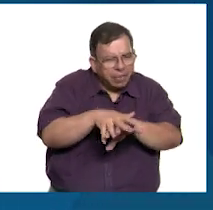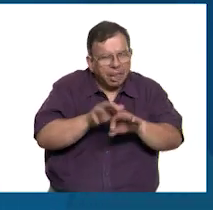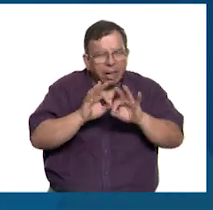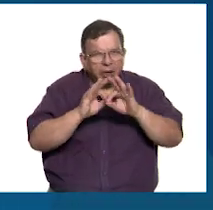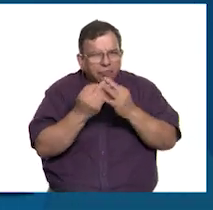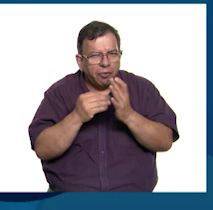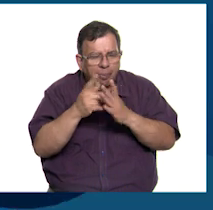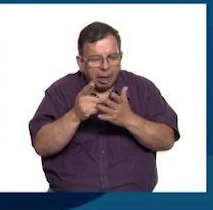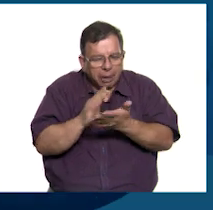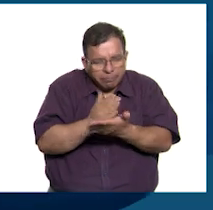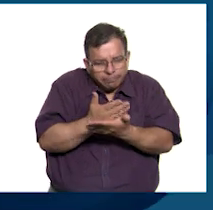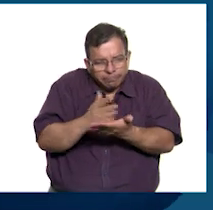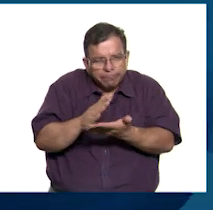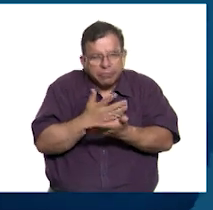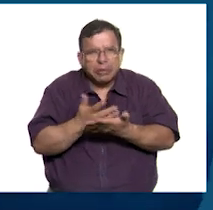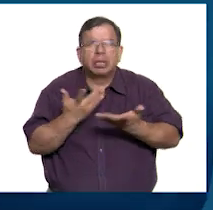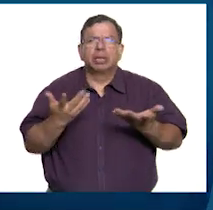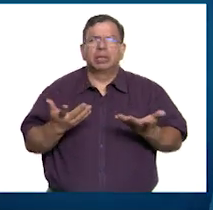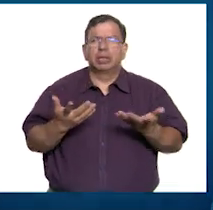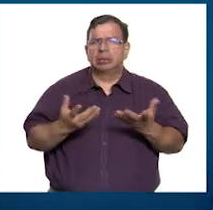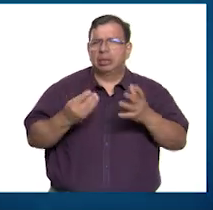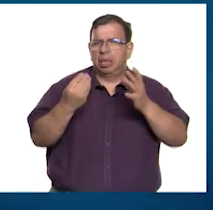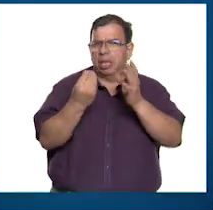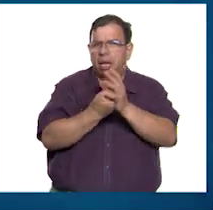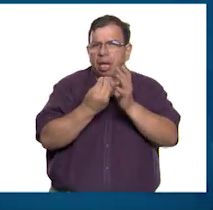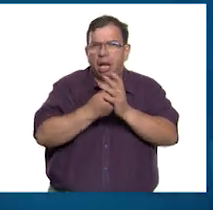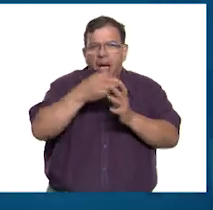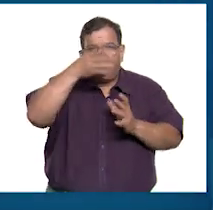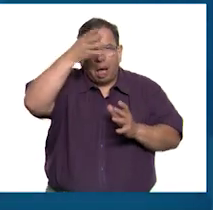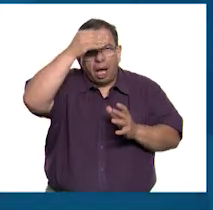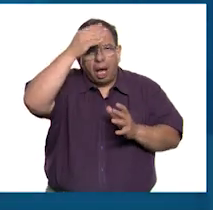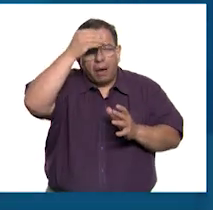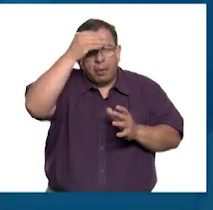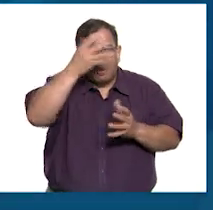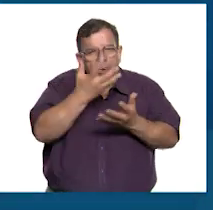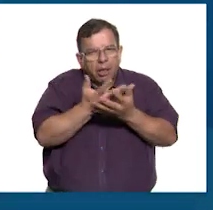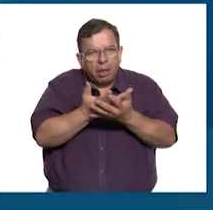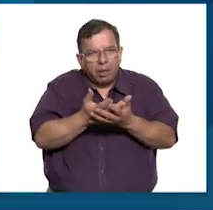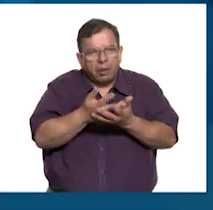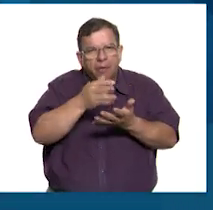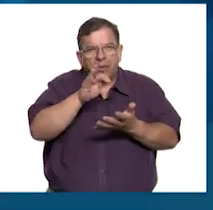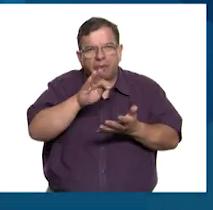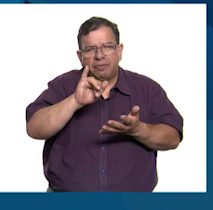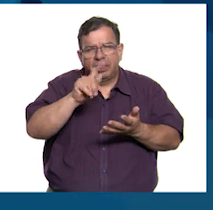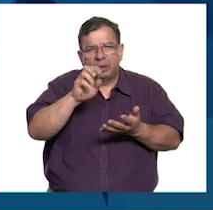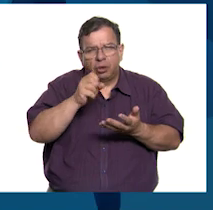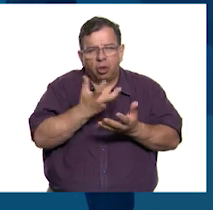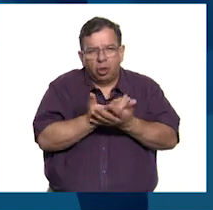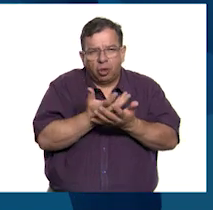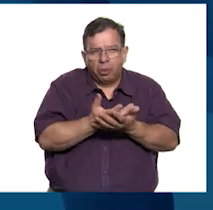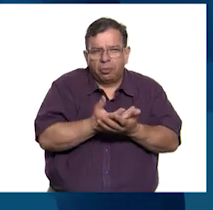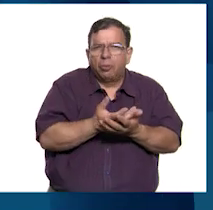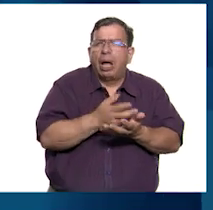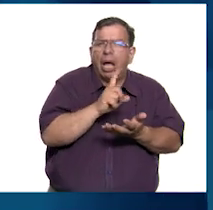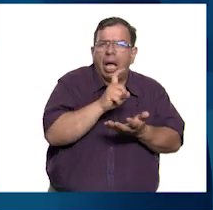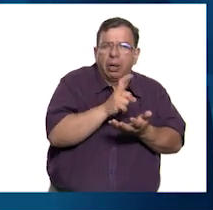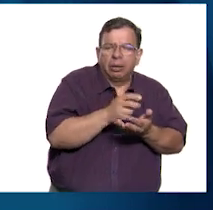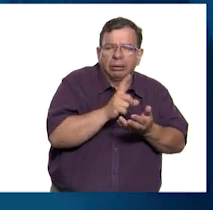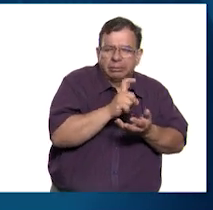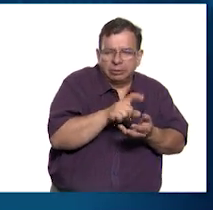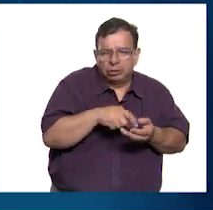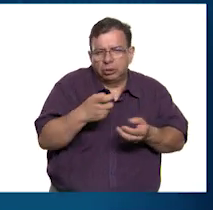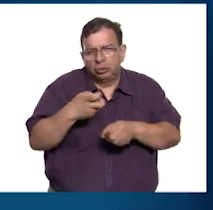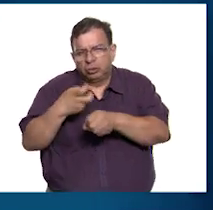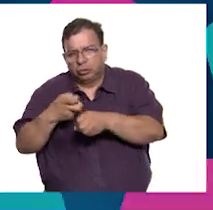que hay para separarlas. Y durante la clase aprendimos a hacer un filtro de agua para separar un sólido de un líquido de una